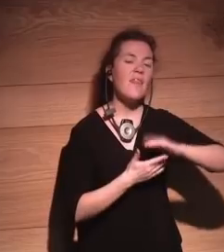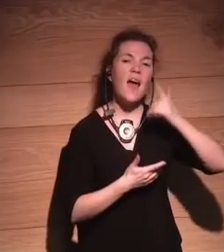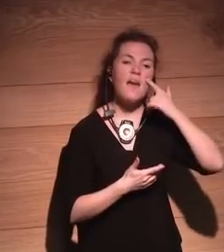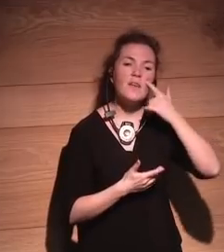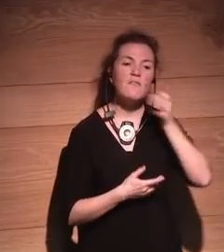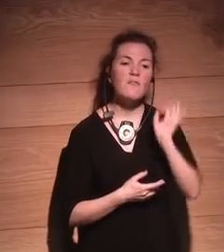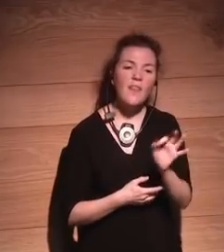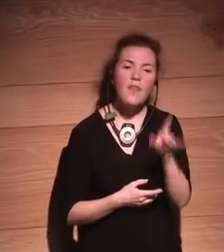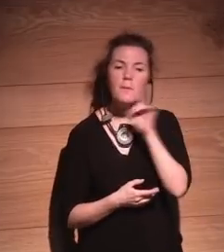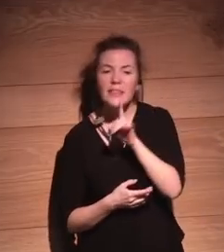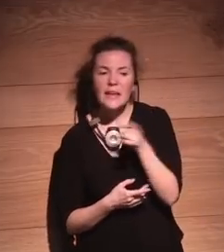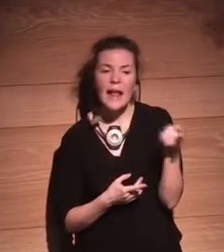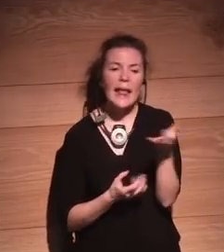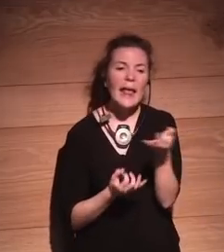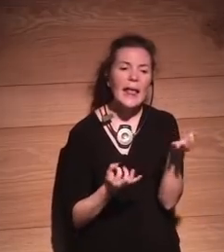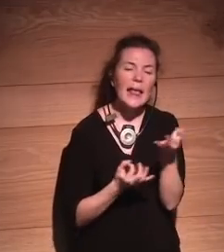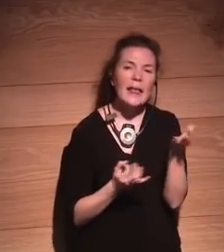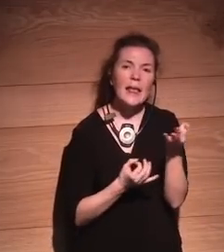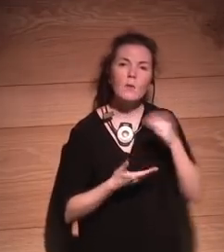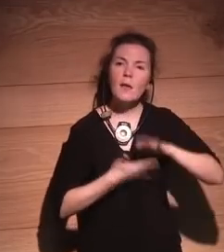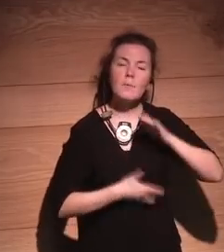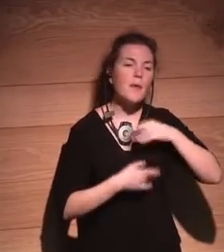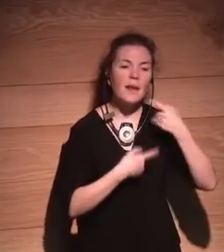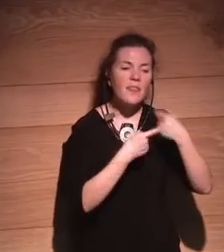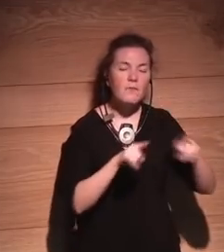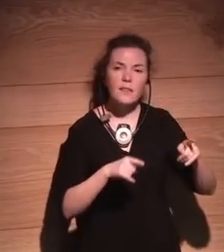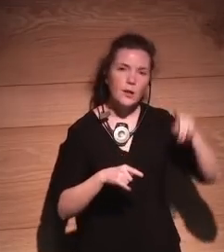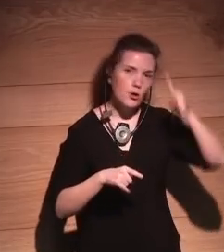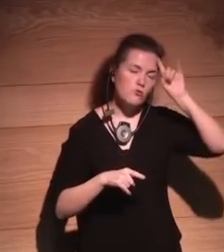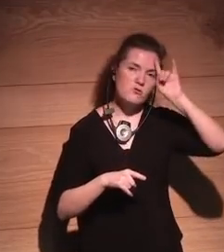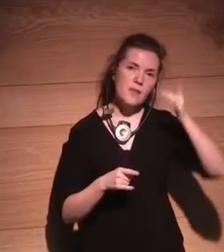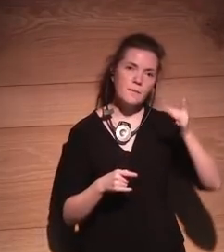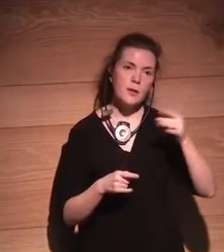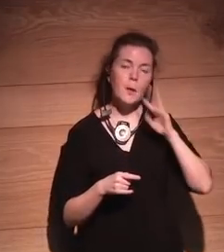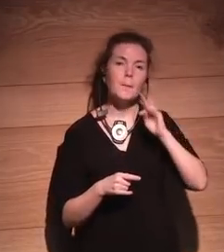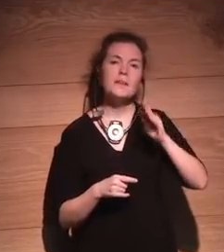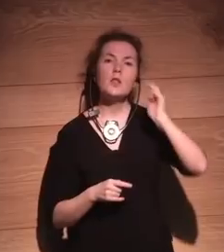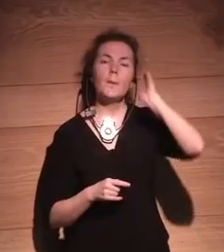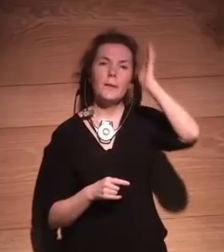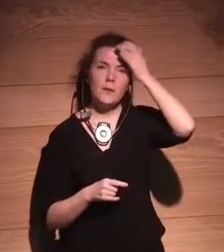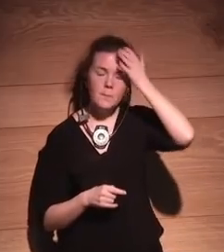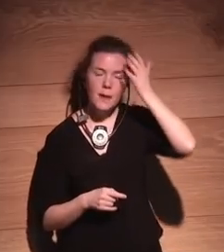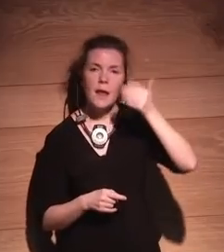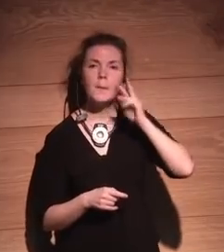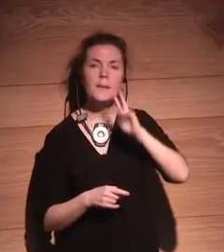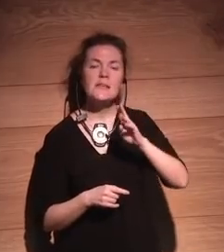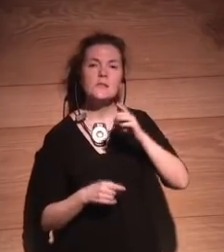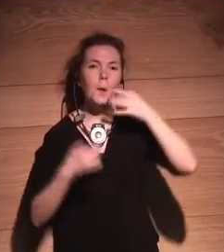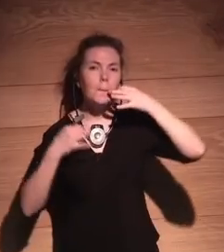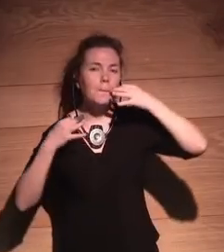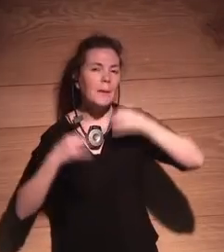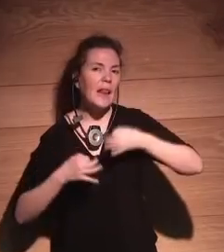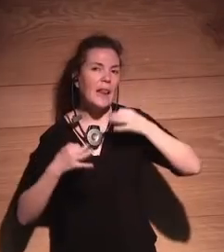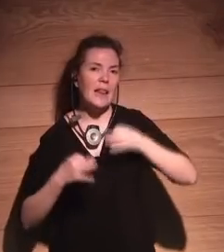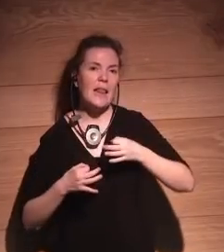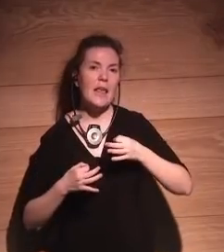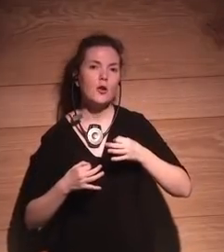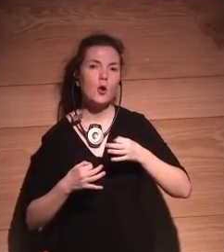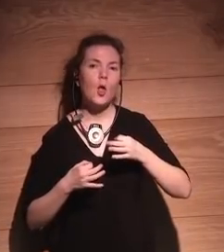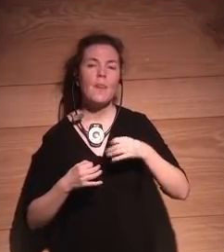qué es verdad y qué es mentira. Hemos visto a Bolsonaro, hemos visto la victoria de Trump, hemos visto el peligro de